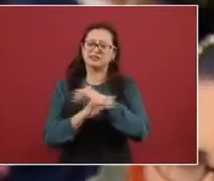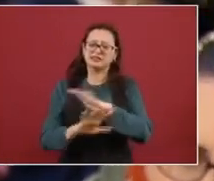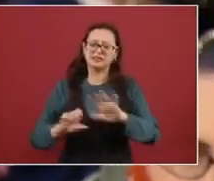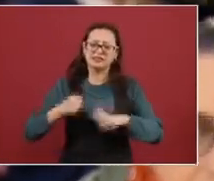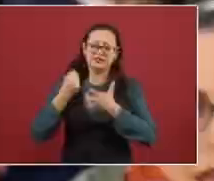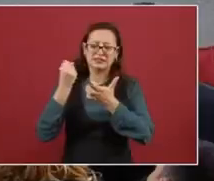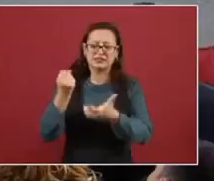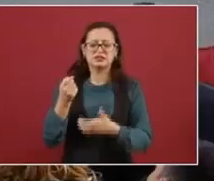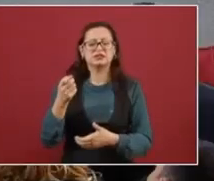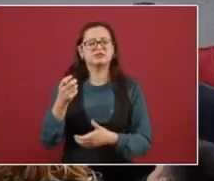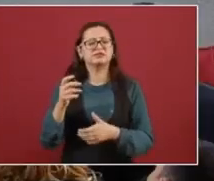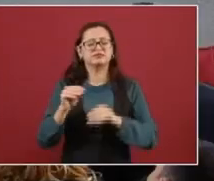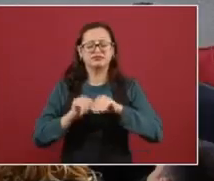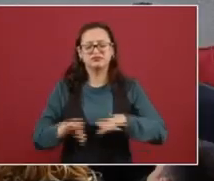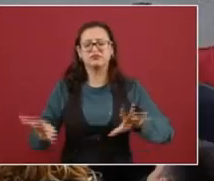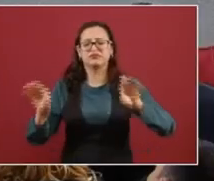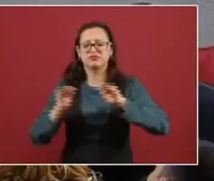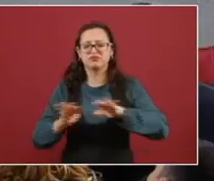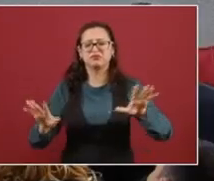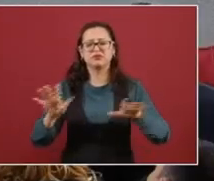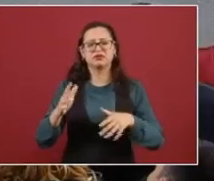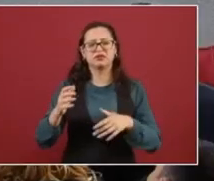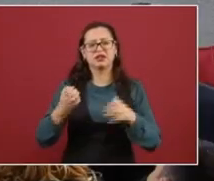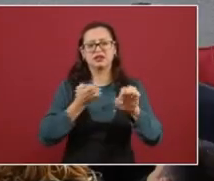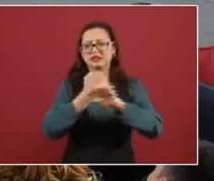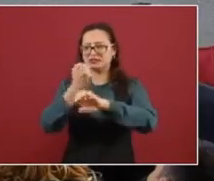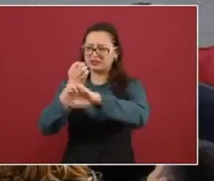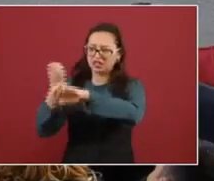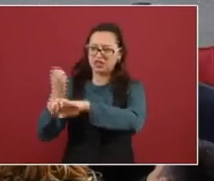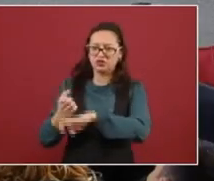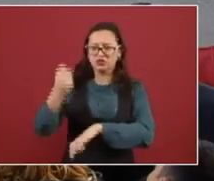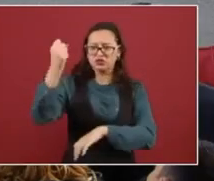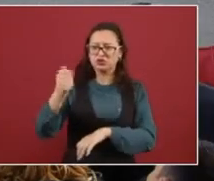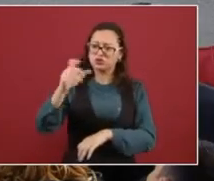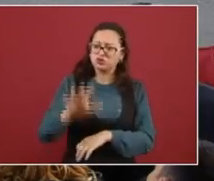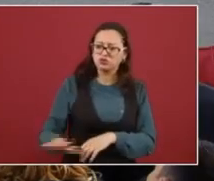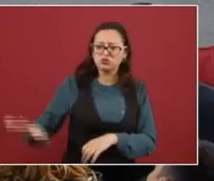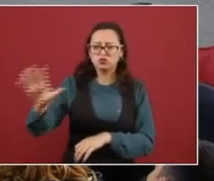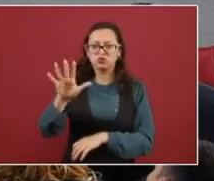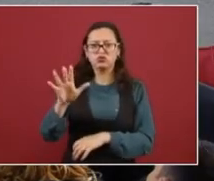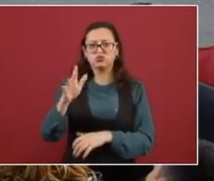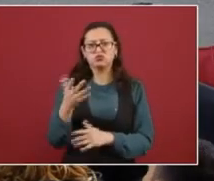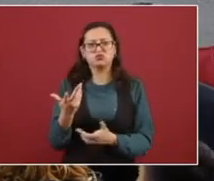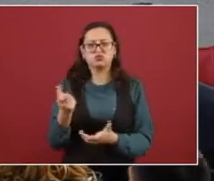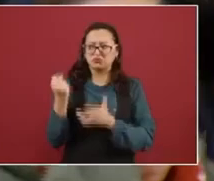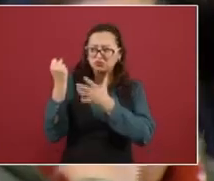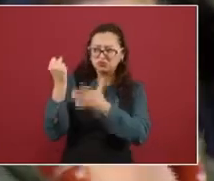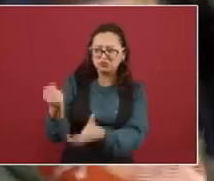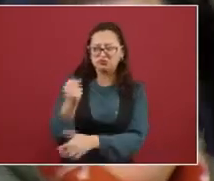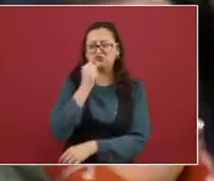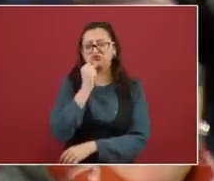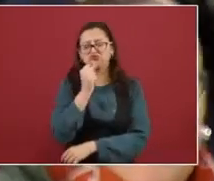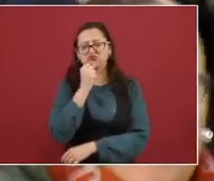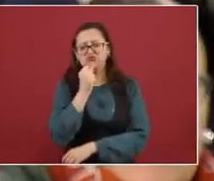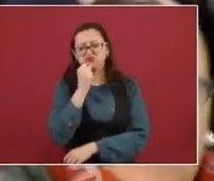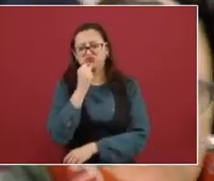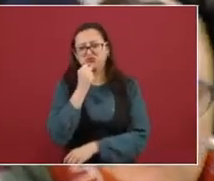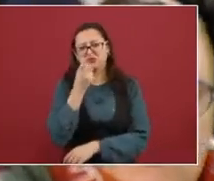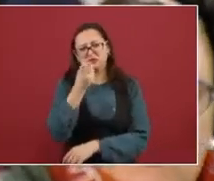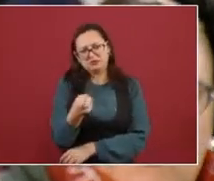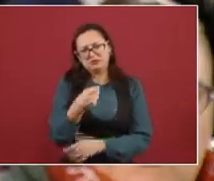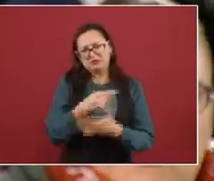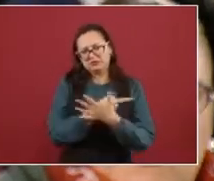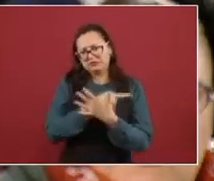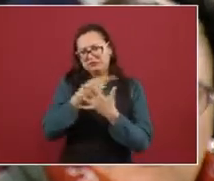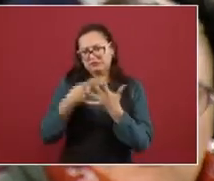los estados del sureste del país, porque no hay recursos, no se ha activado la economía. Esas son